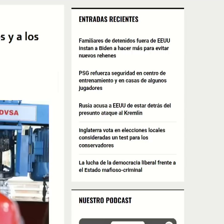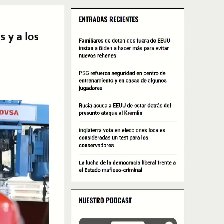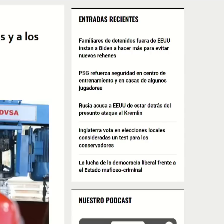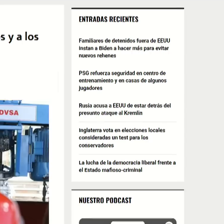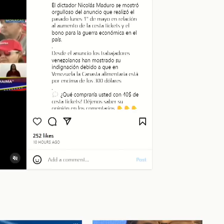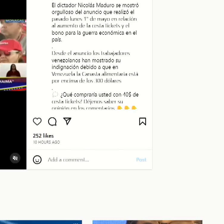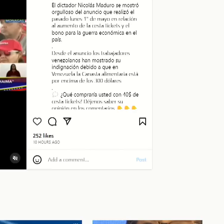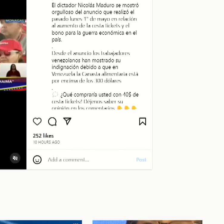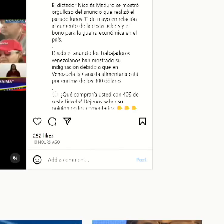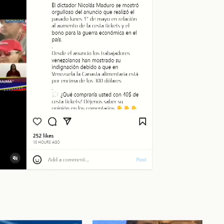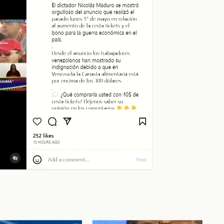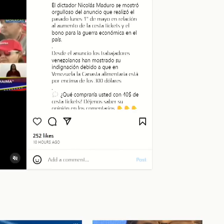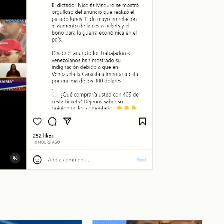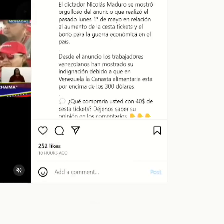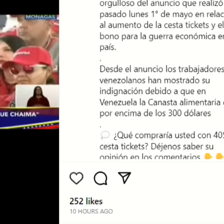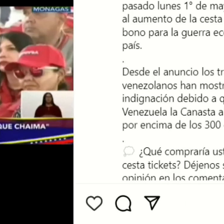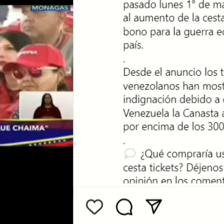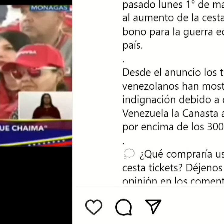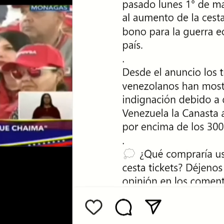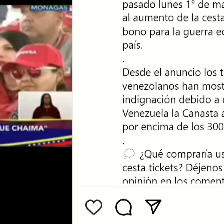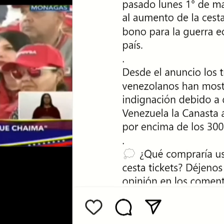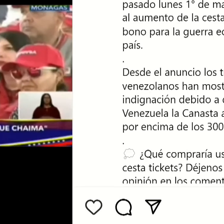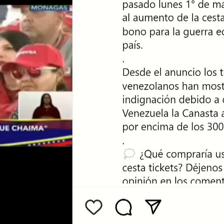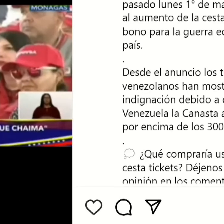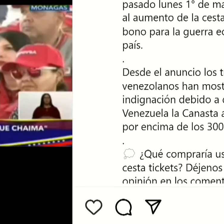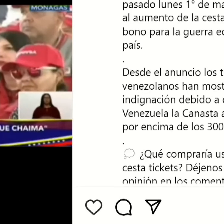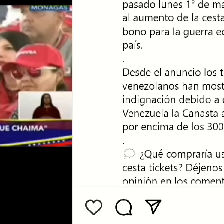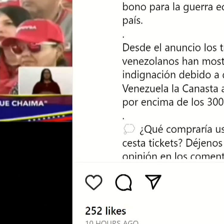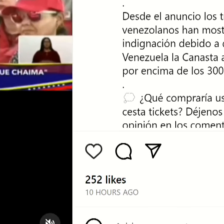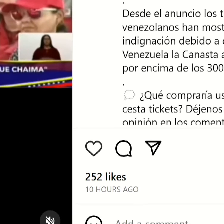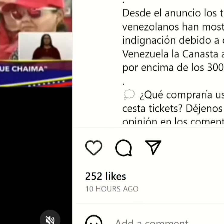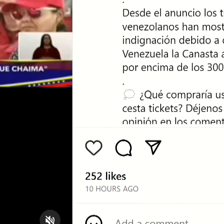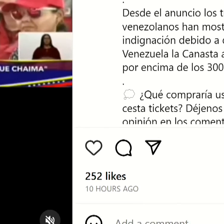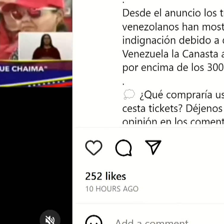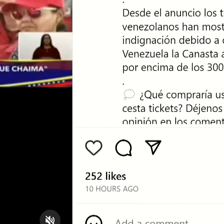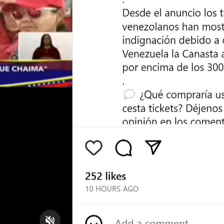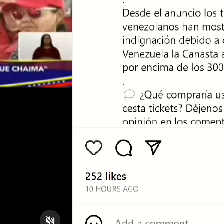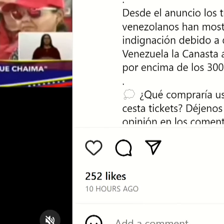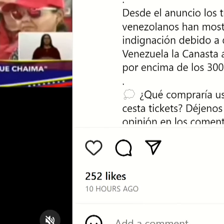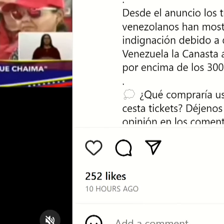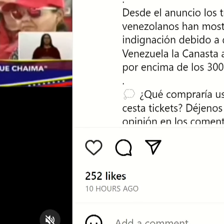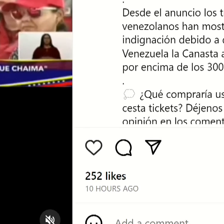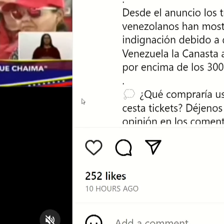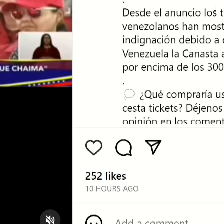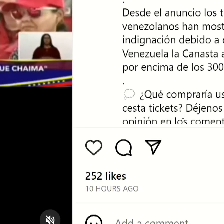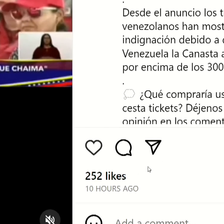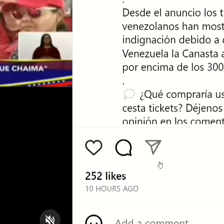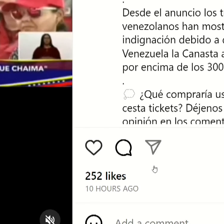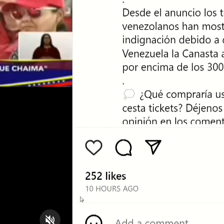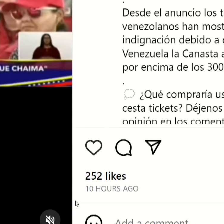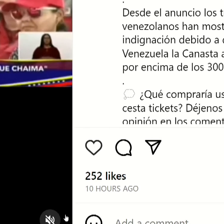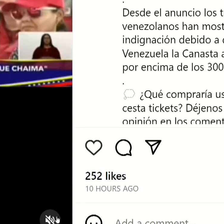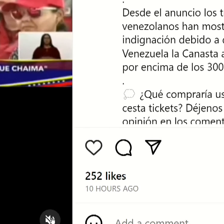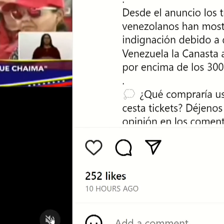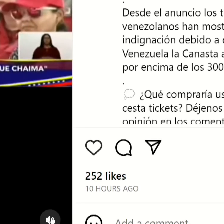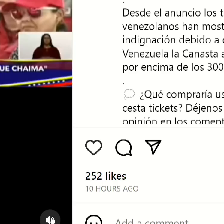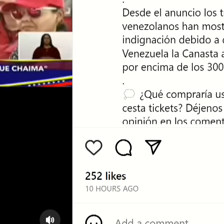10 segundos nada más. Dale, pues, 10 segundos de lo que dijo este gran cipote. Dale, pues, dale. Dale